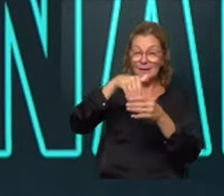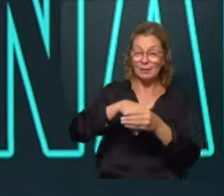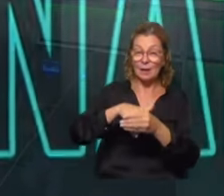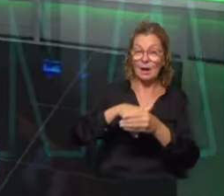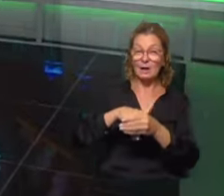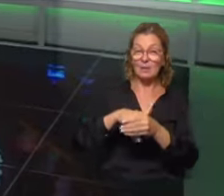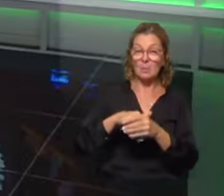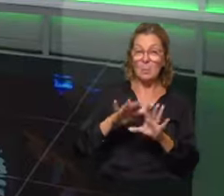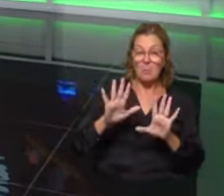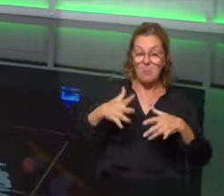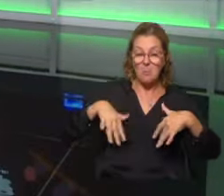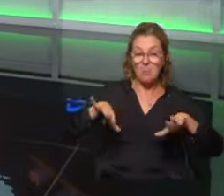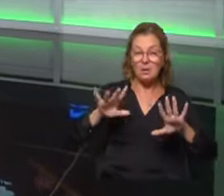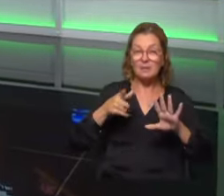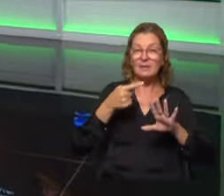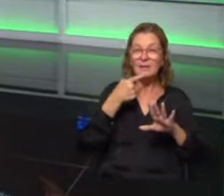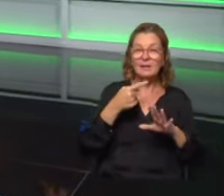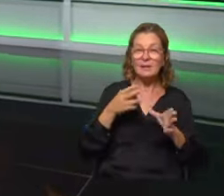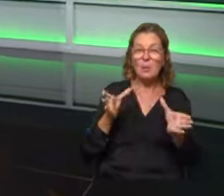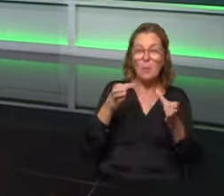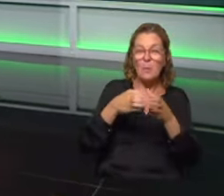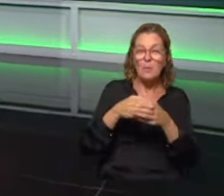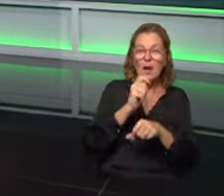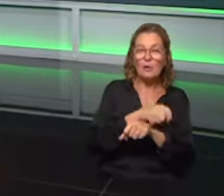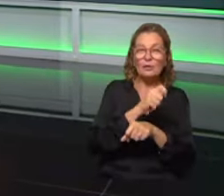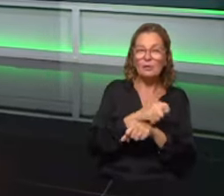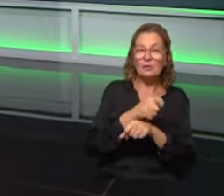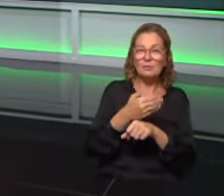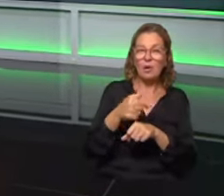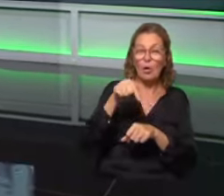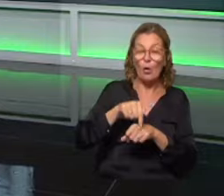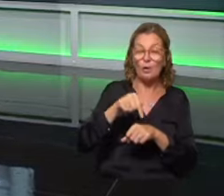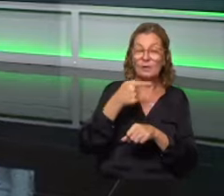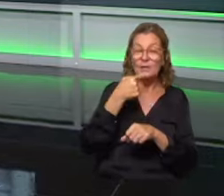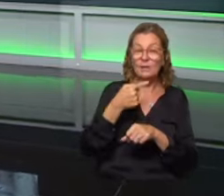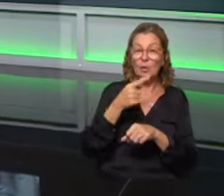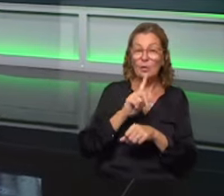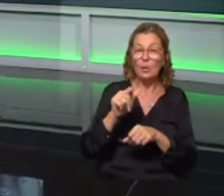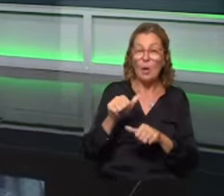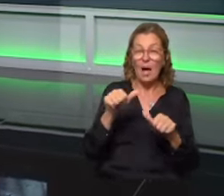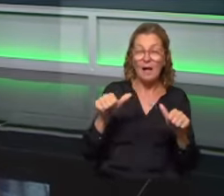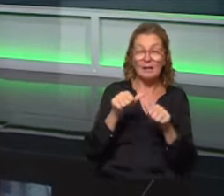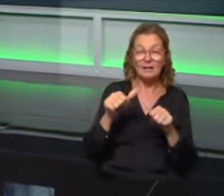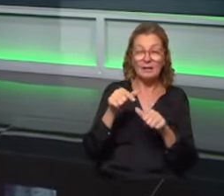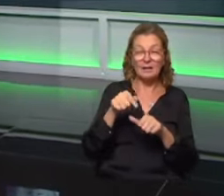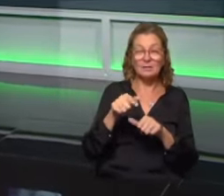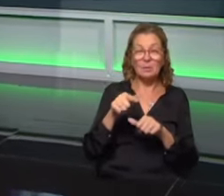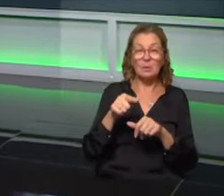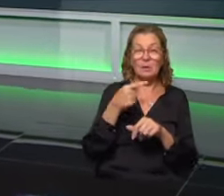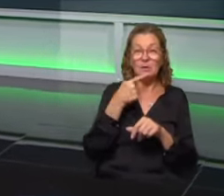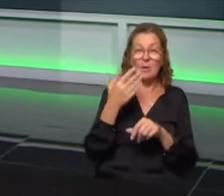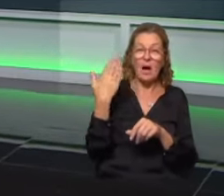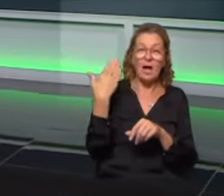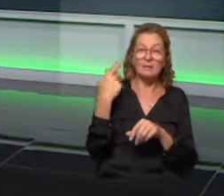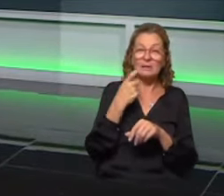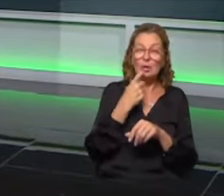sin presiones a partir de la decisión de la Suprema Corte de Justicia de ese país hoy. Bueno, de no hacer lugar a lo que había existido